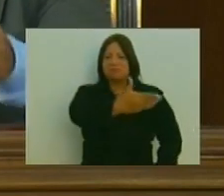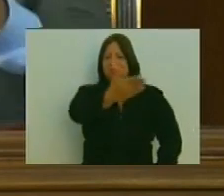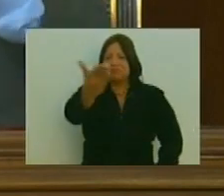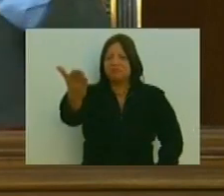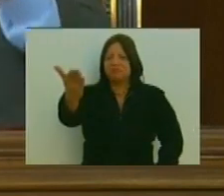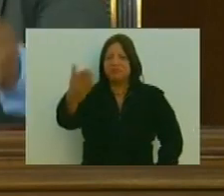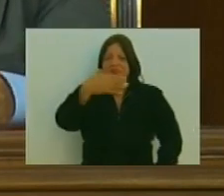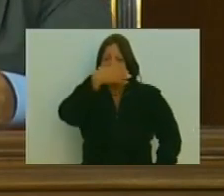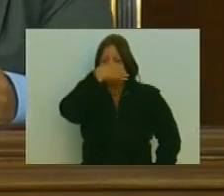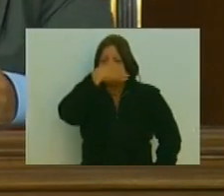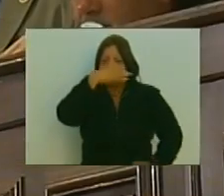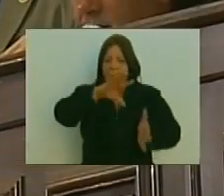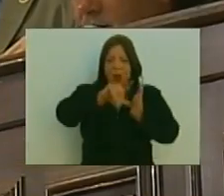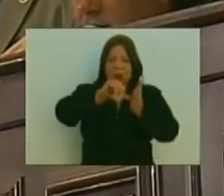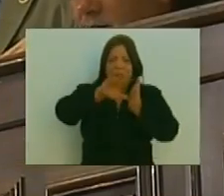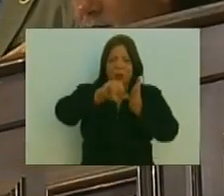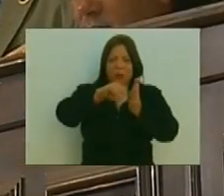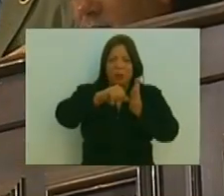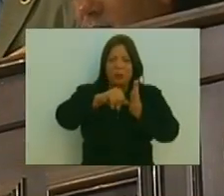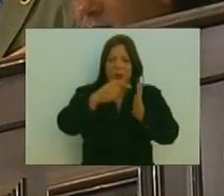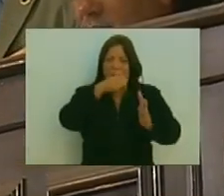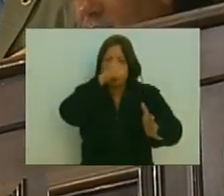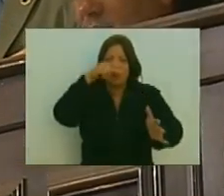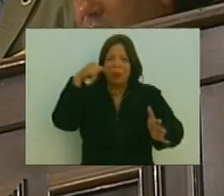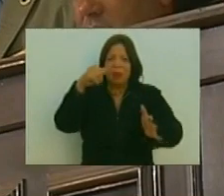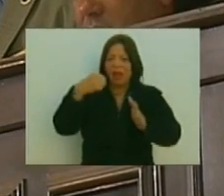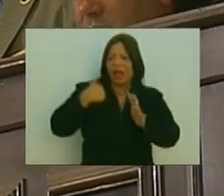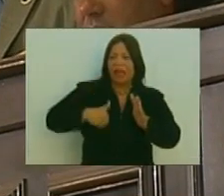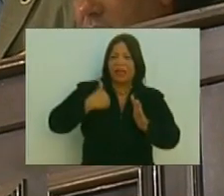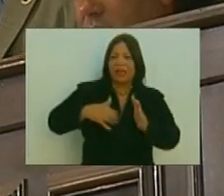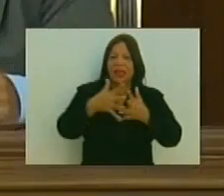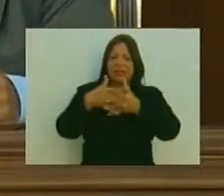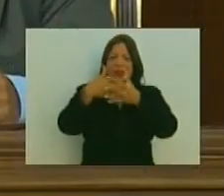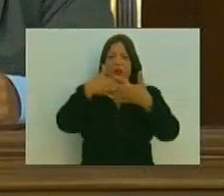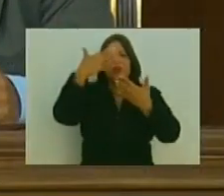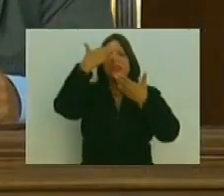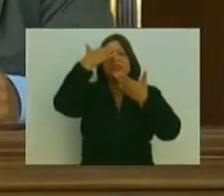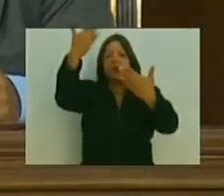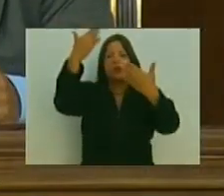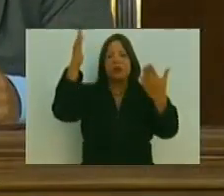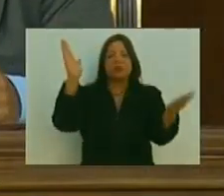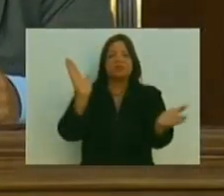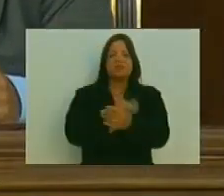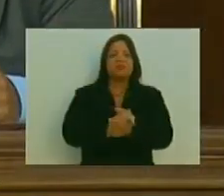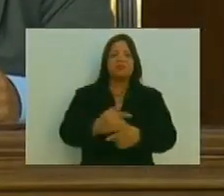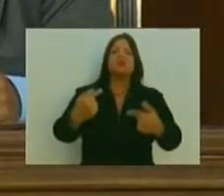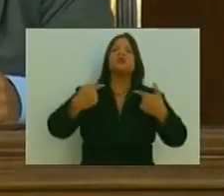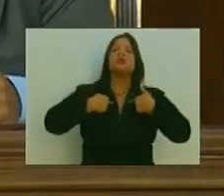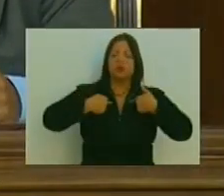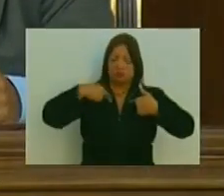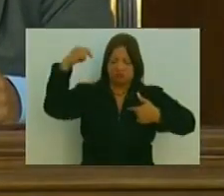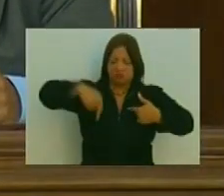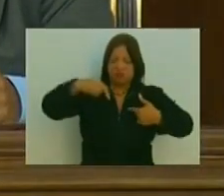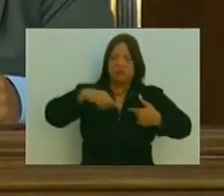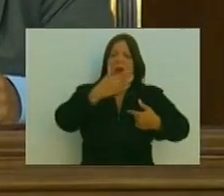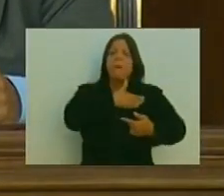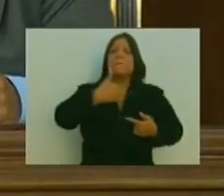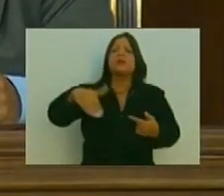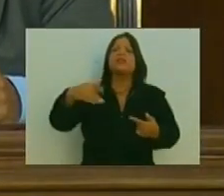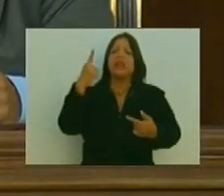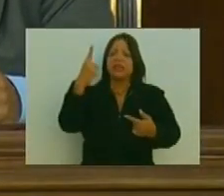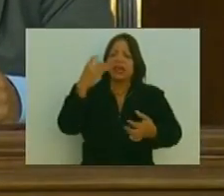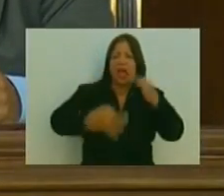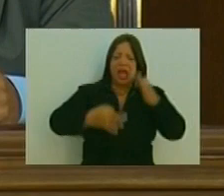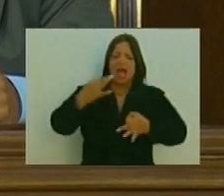del narcotráfico como es el gobierno de Canadá y el gobierno de los Estados Unidos, que yo, siendo primer vicepresidente de